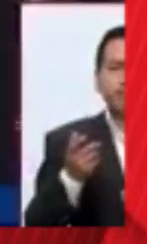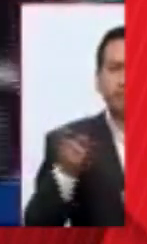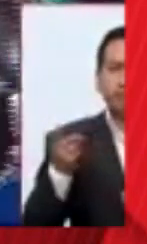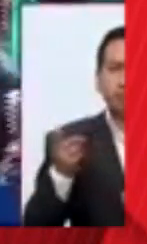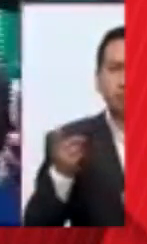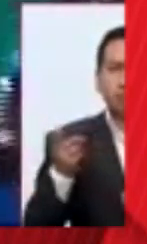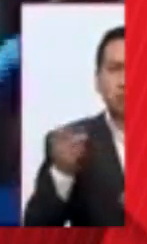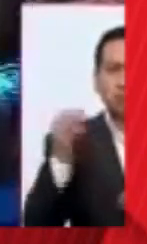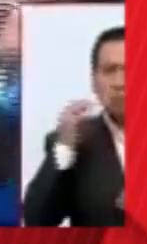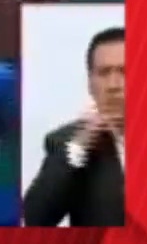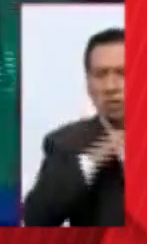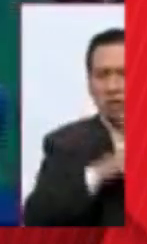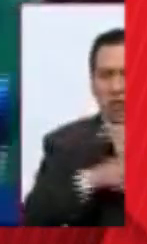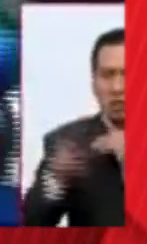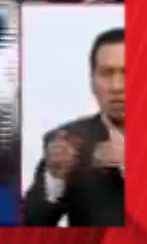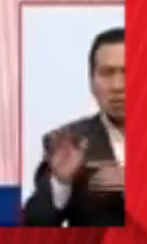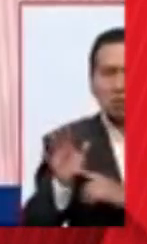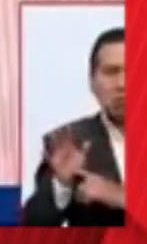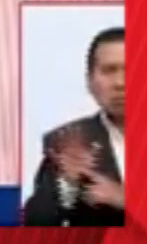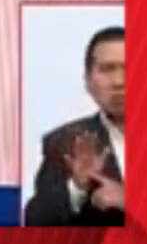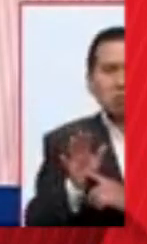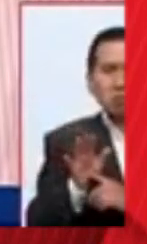con mentiras